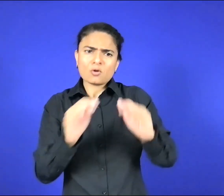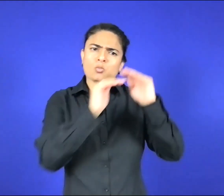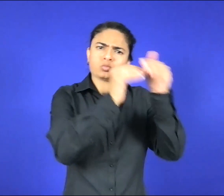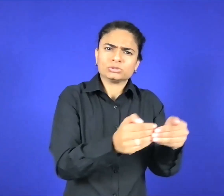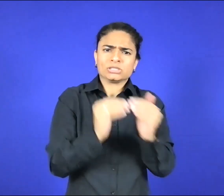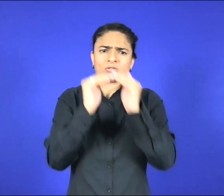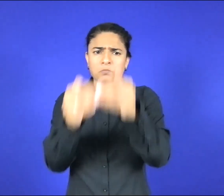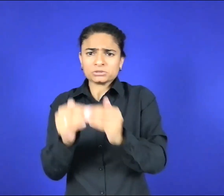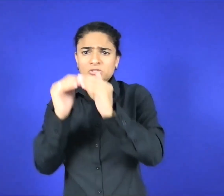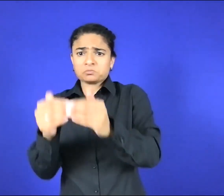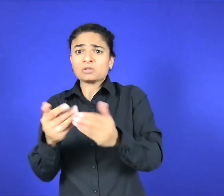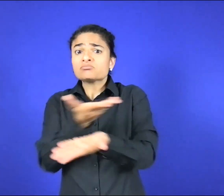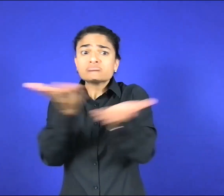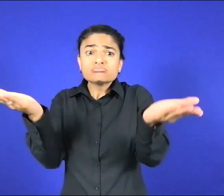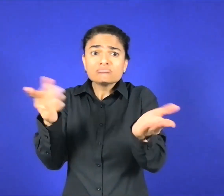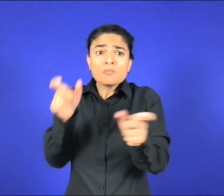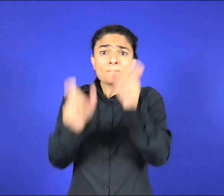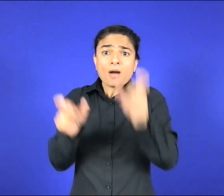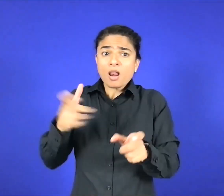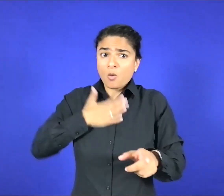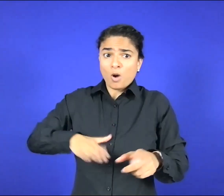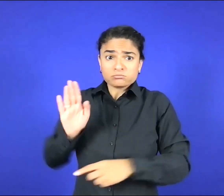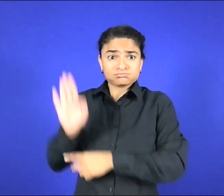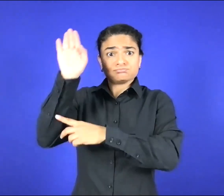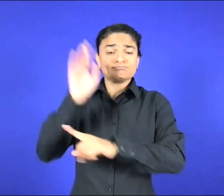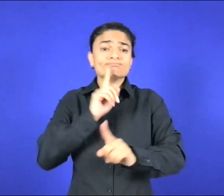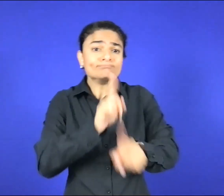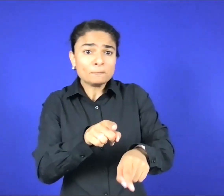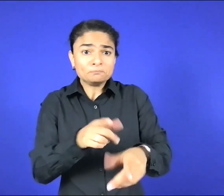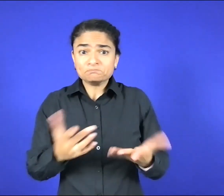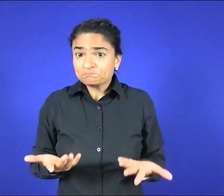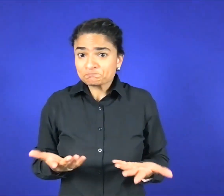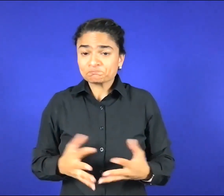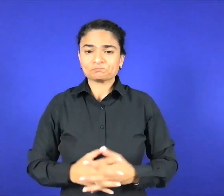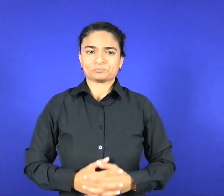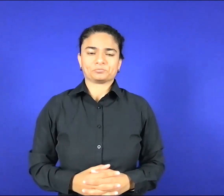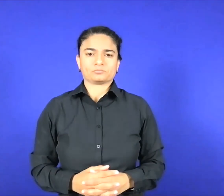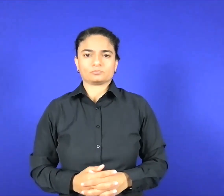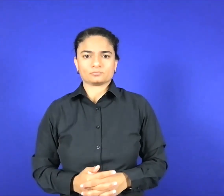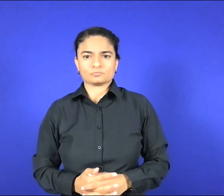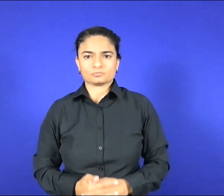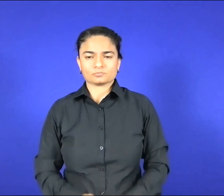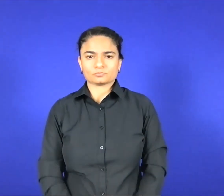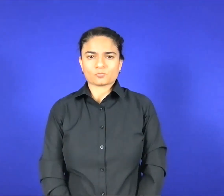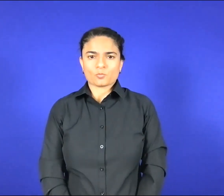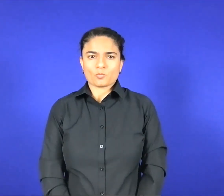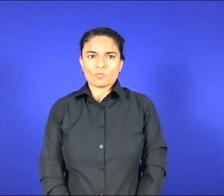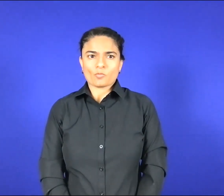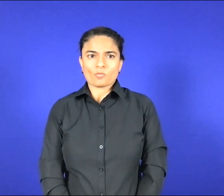Sí, Mr. Lizardo? ¿Me escuchan? Puedo responder. En el caso de República